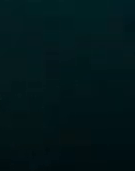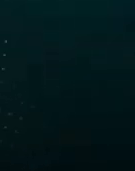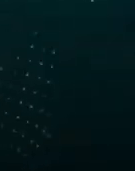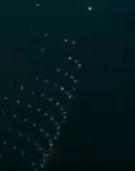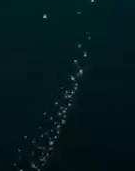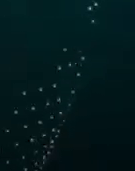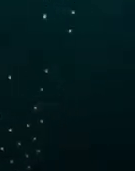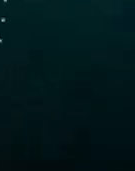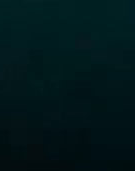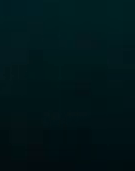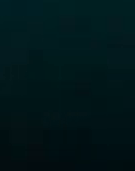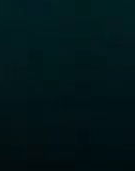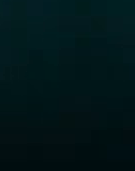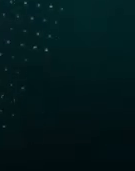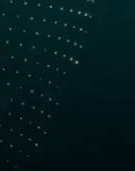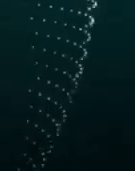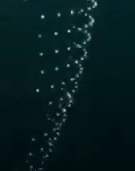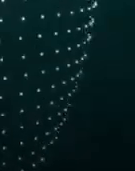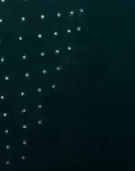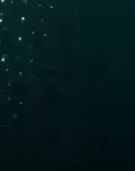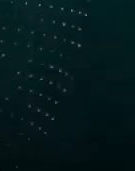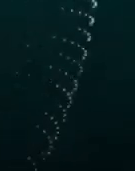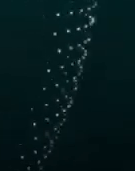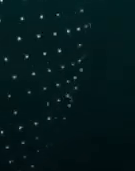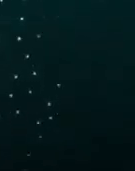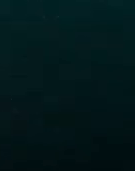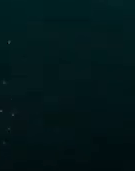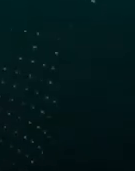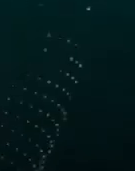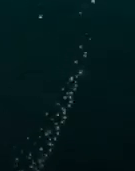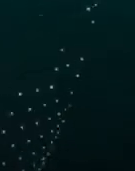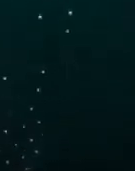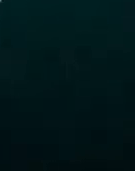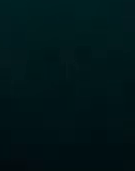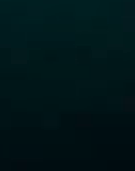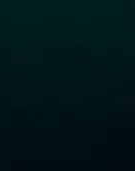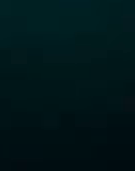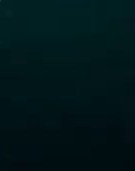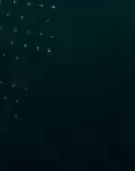Estás viendo Hidalgo Noticias MX.